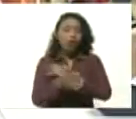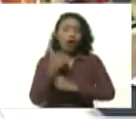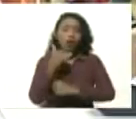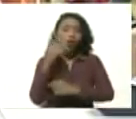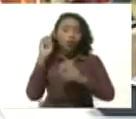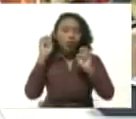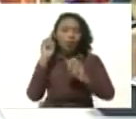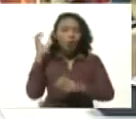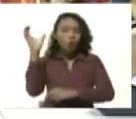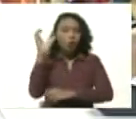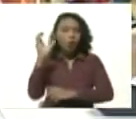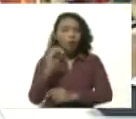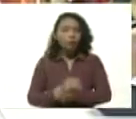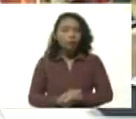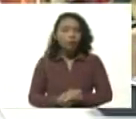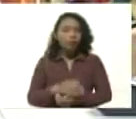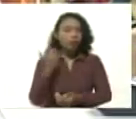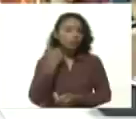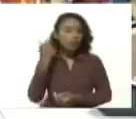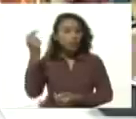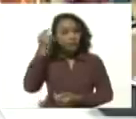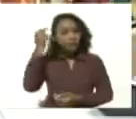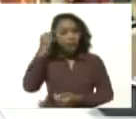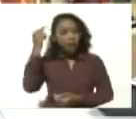Colombia. Está enfermo,